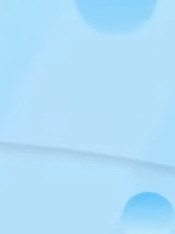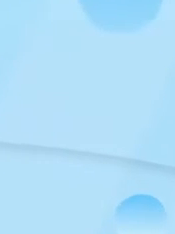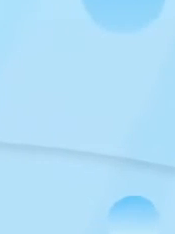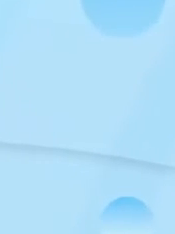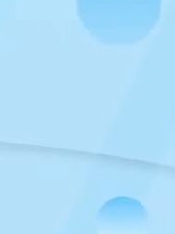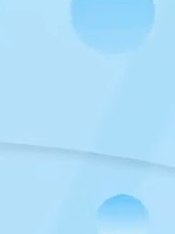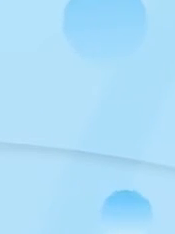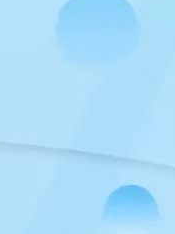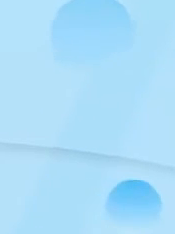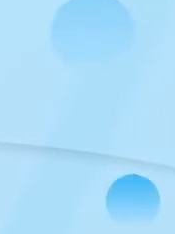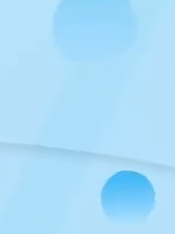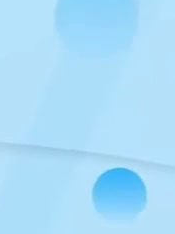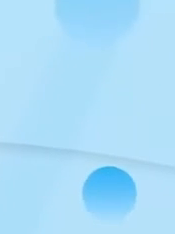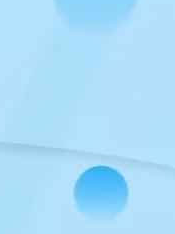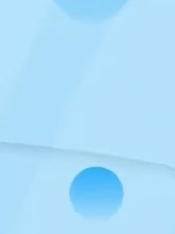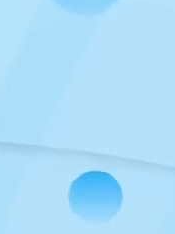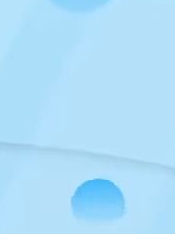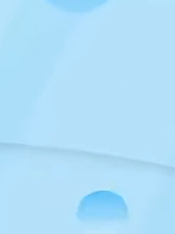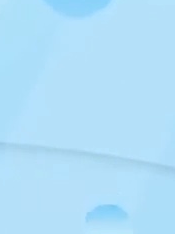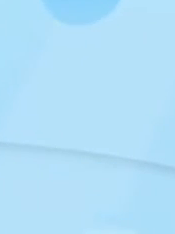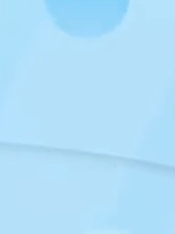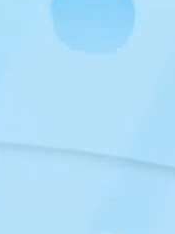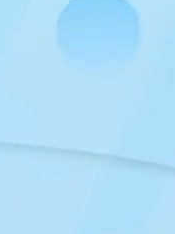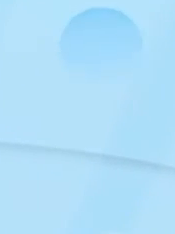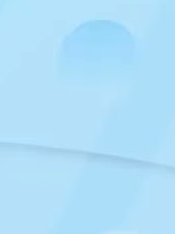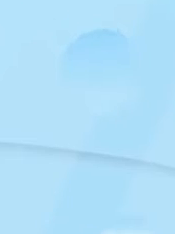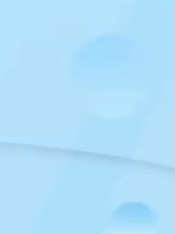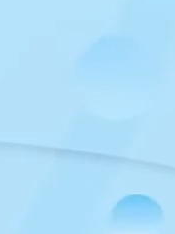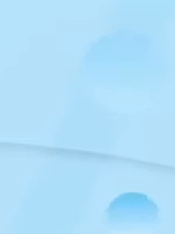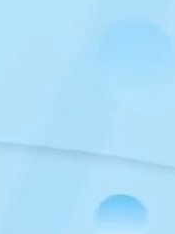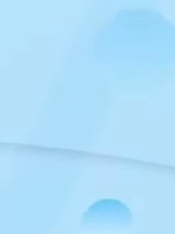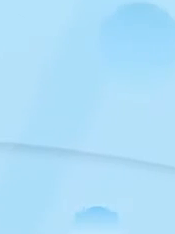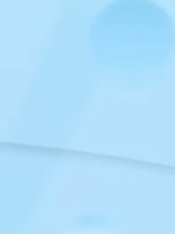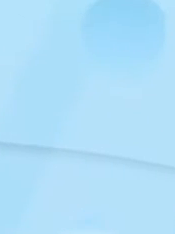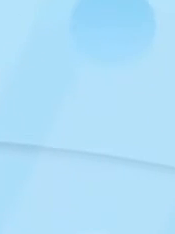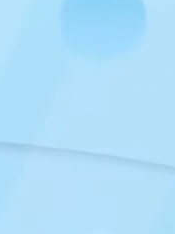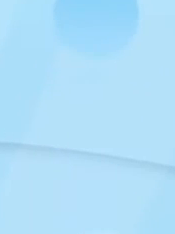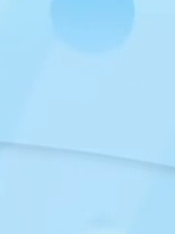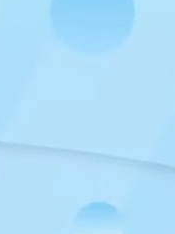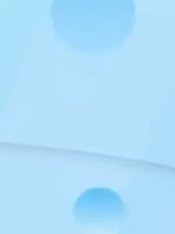¿Qué alternativas posibles pueden instrumentarse?